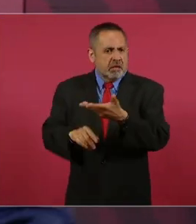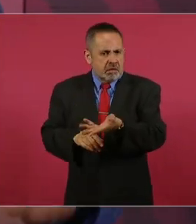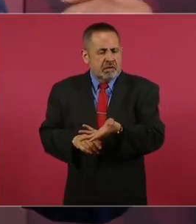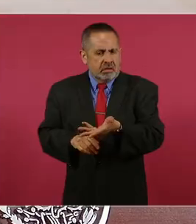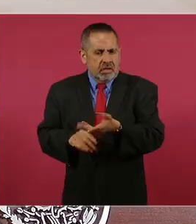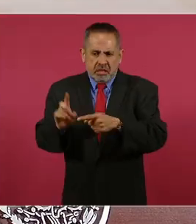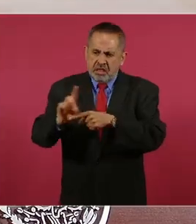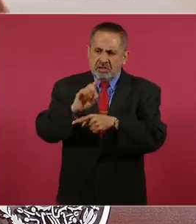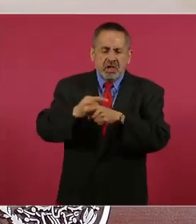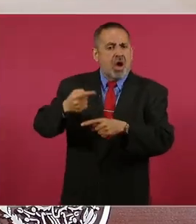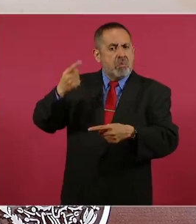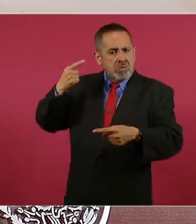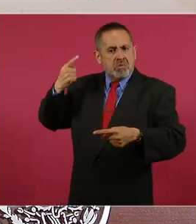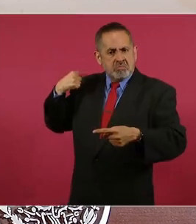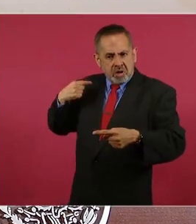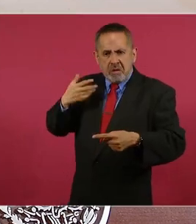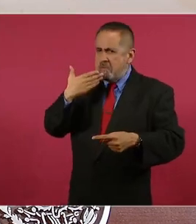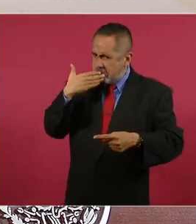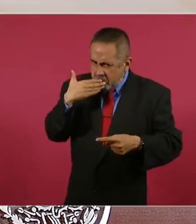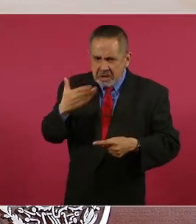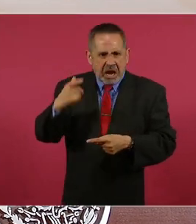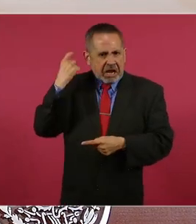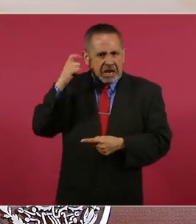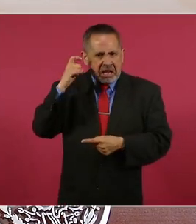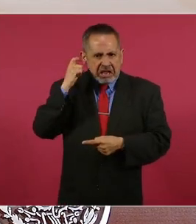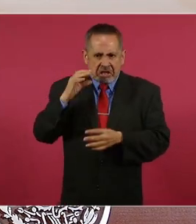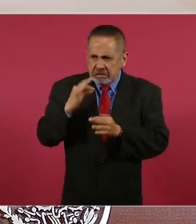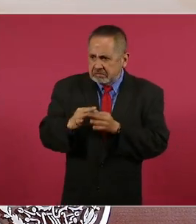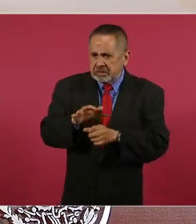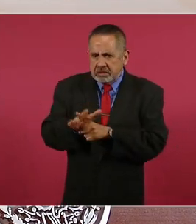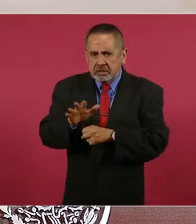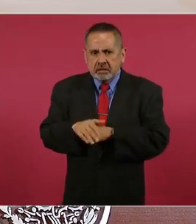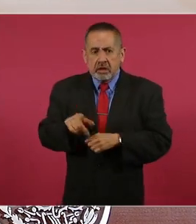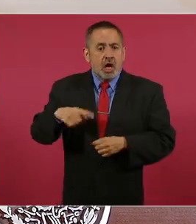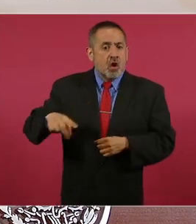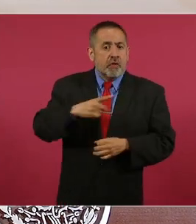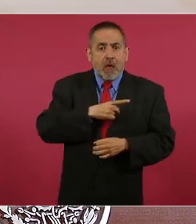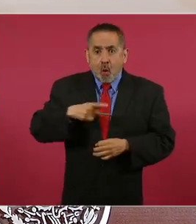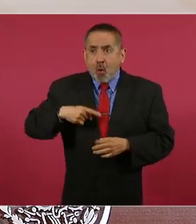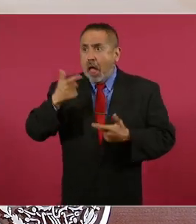y desde antes, pero casi no tienen deuda.